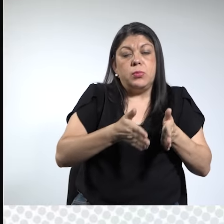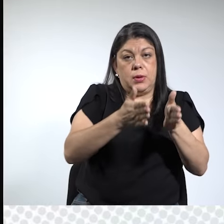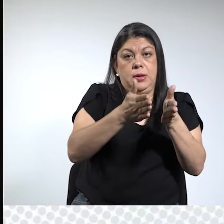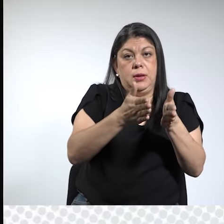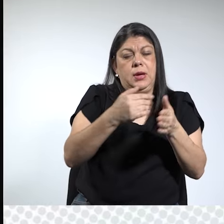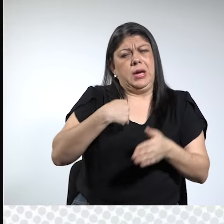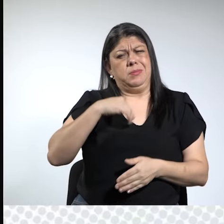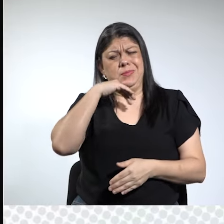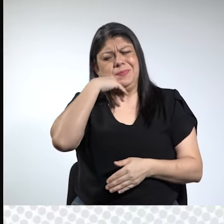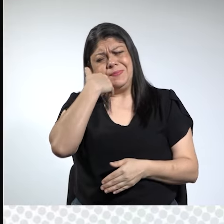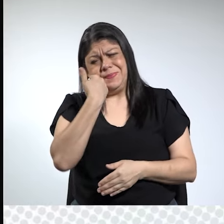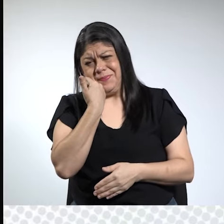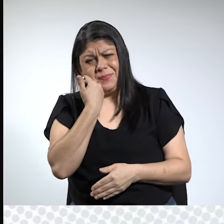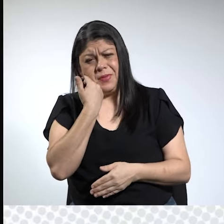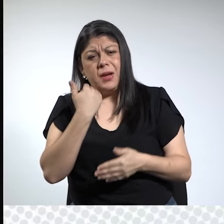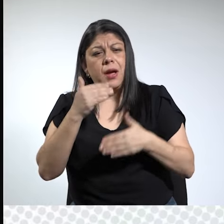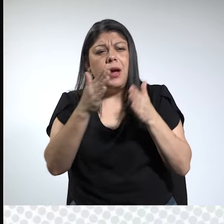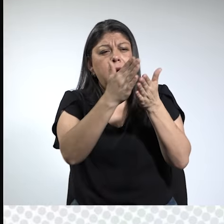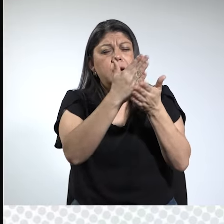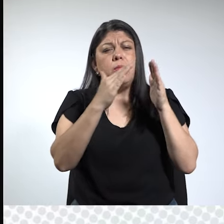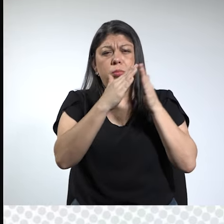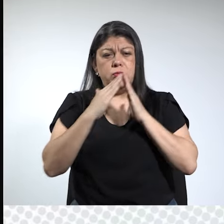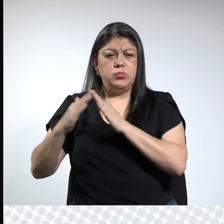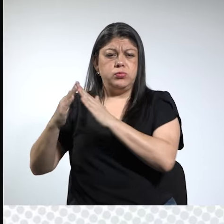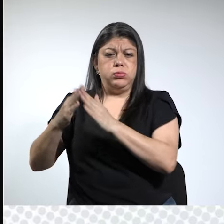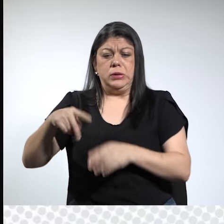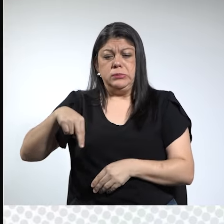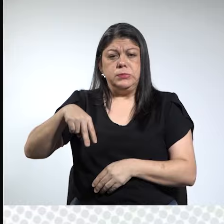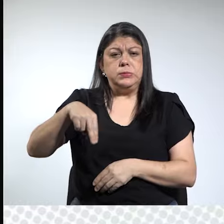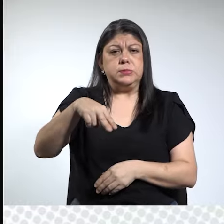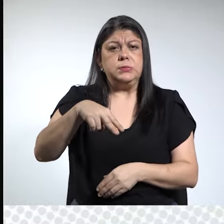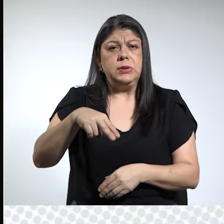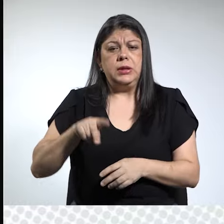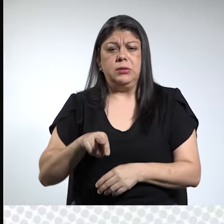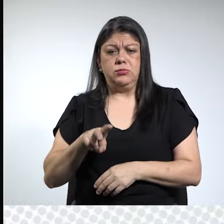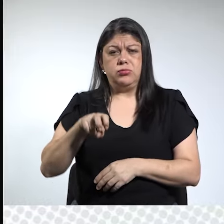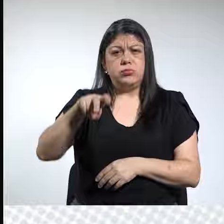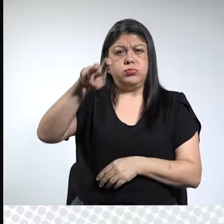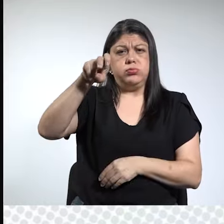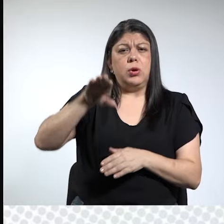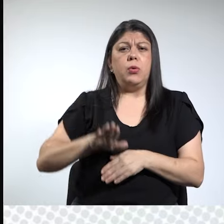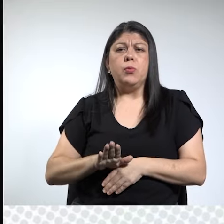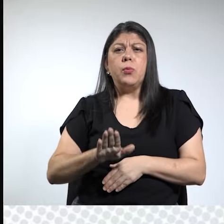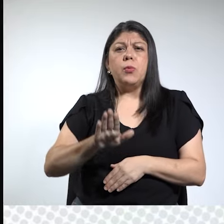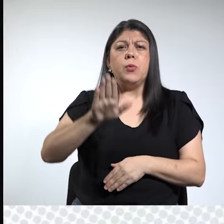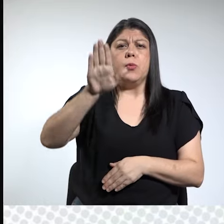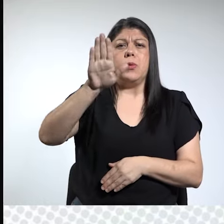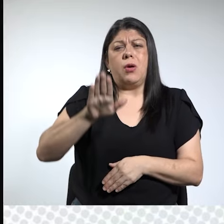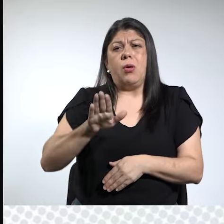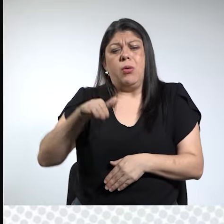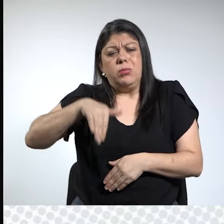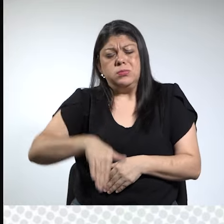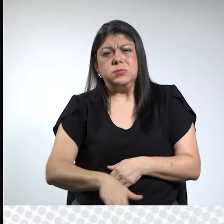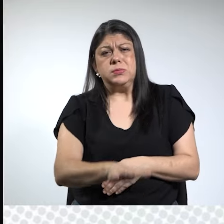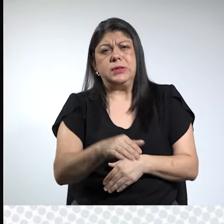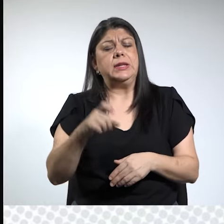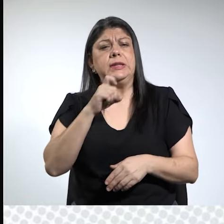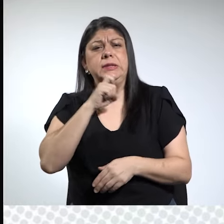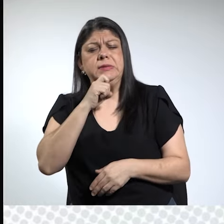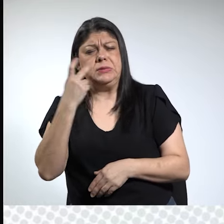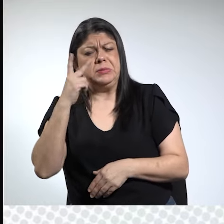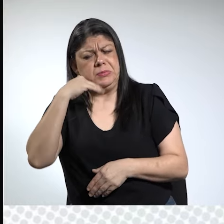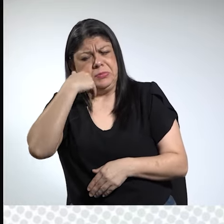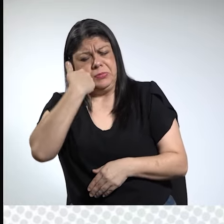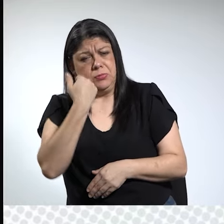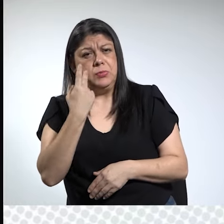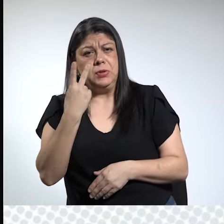A mí me da vergüenza realmente en muchos barrios ir por la acera y ver que hay gradas, ver que hay rampas, ver que hay subidas o bajadas. Eso